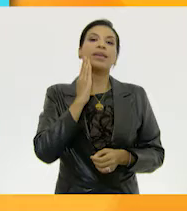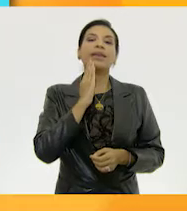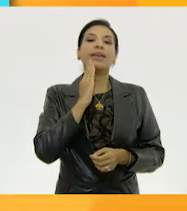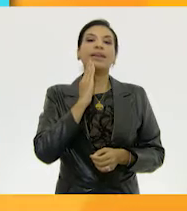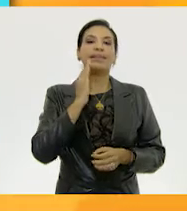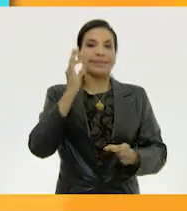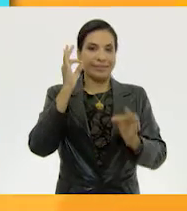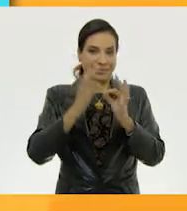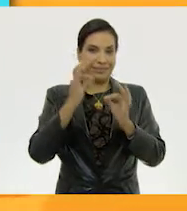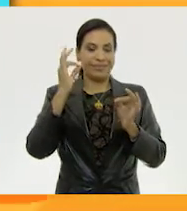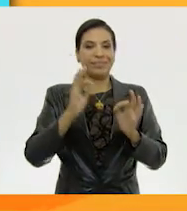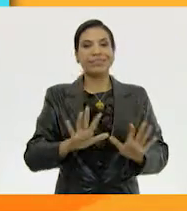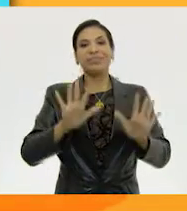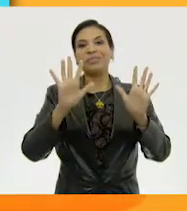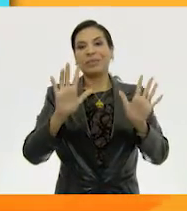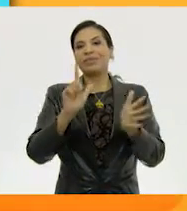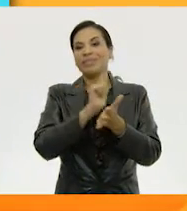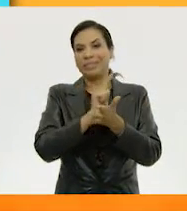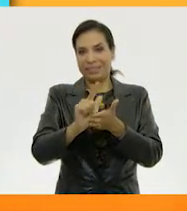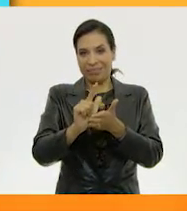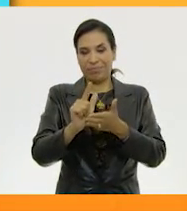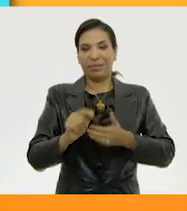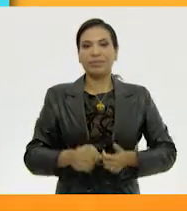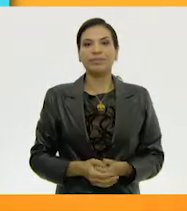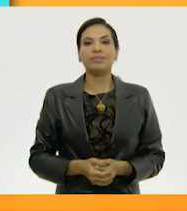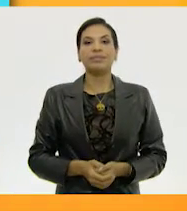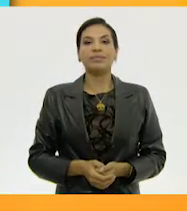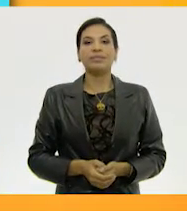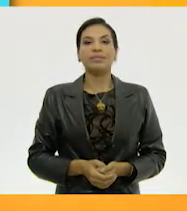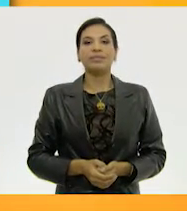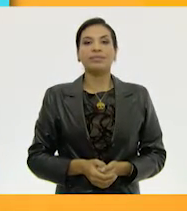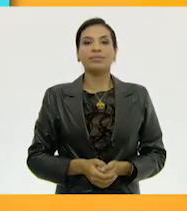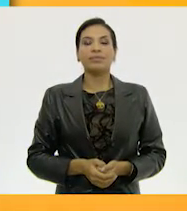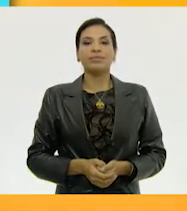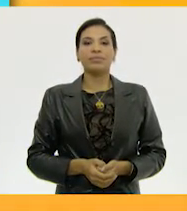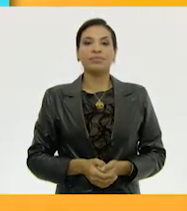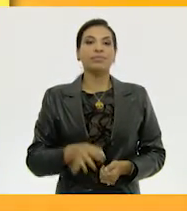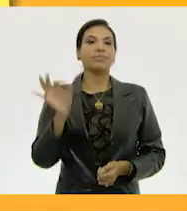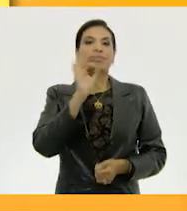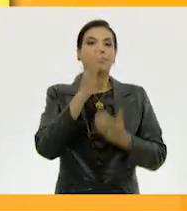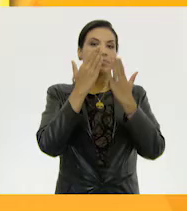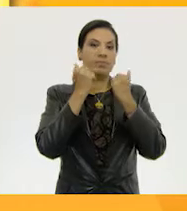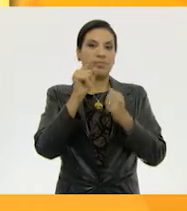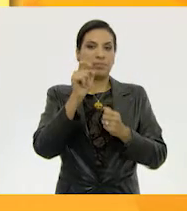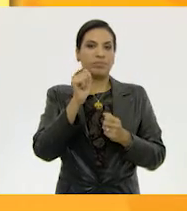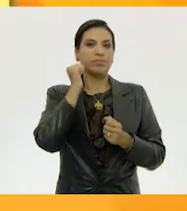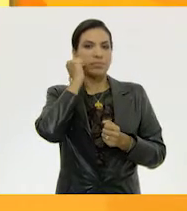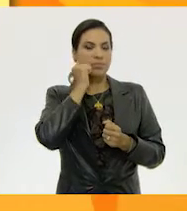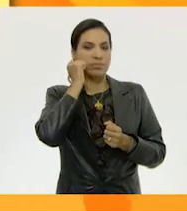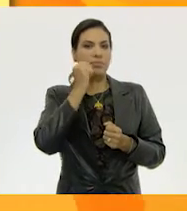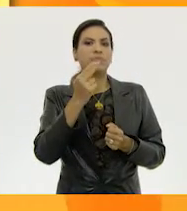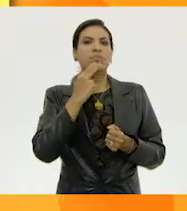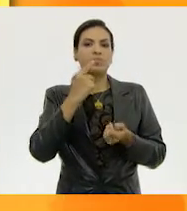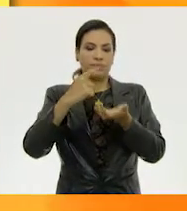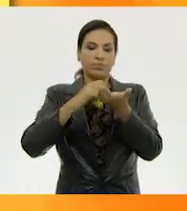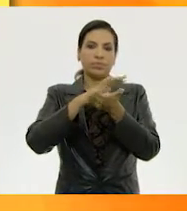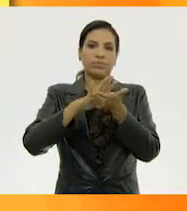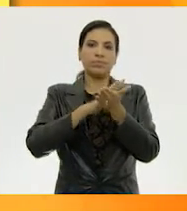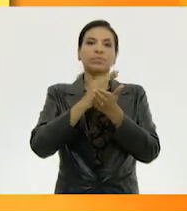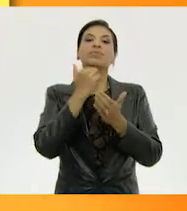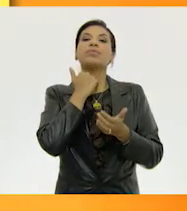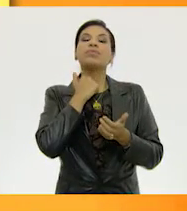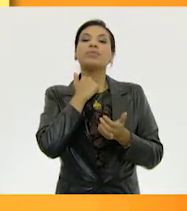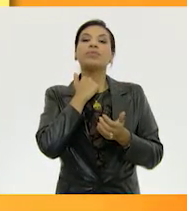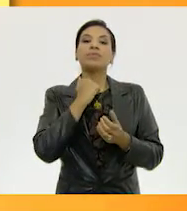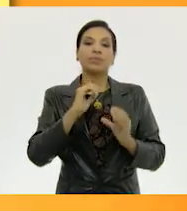toalla. ¡Y listo! ¡Tus manos están limpias! Si no tienes agua y jabón, usa desinfectantes a base